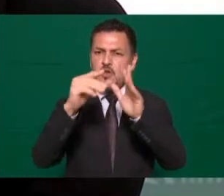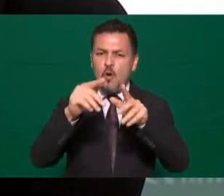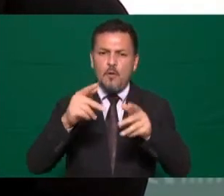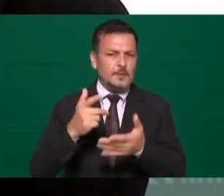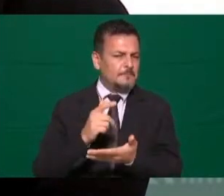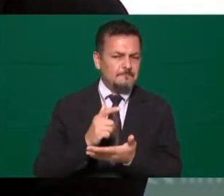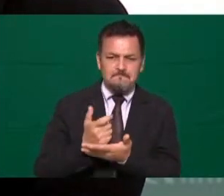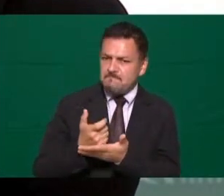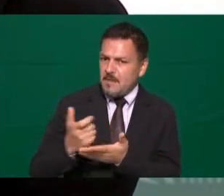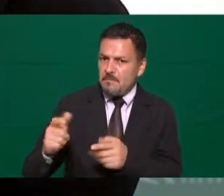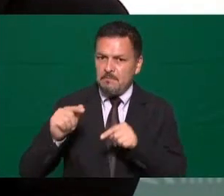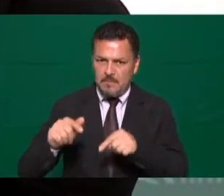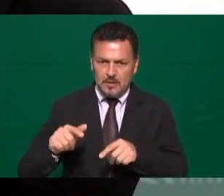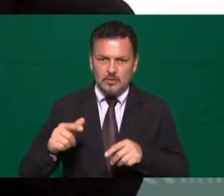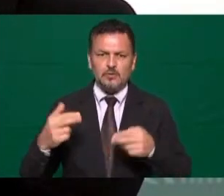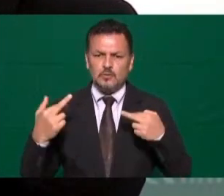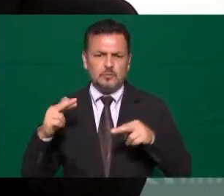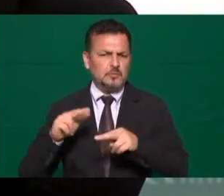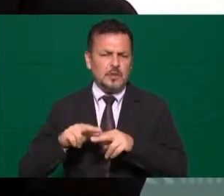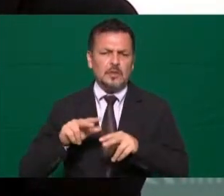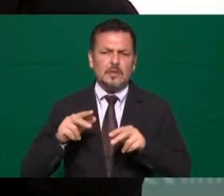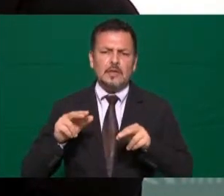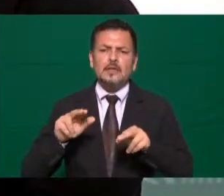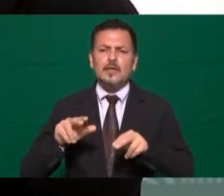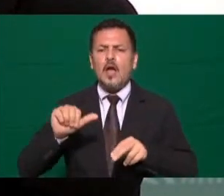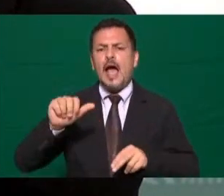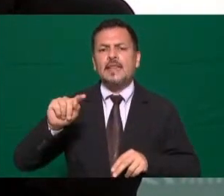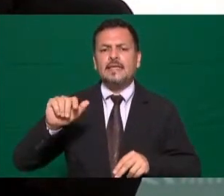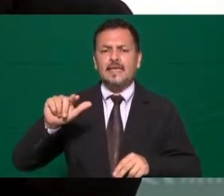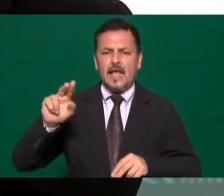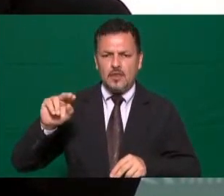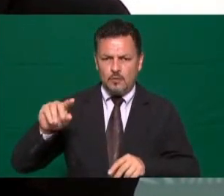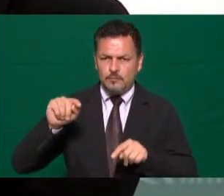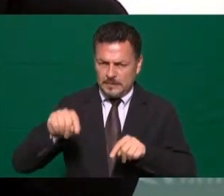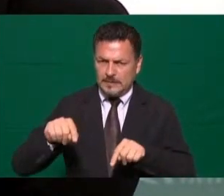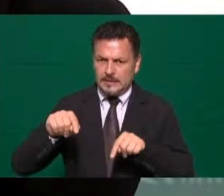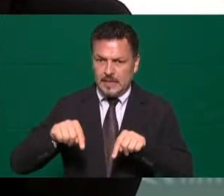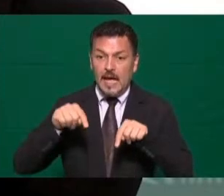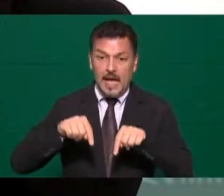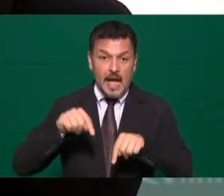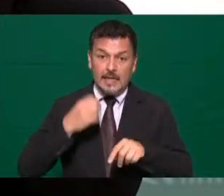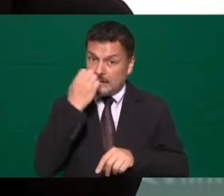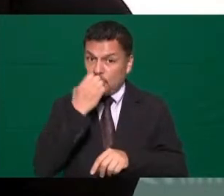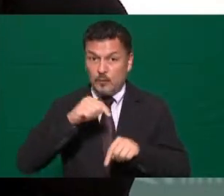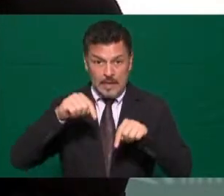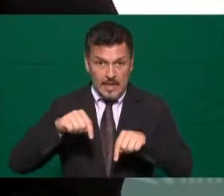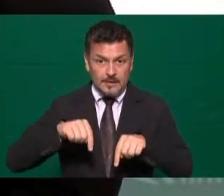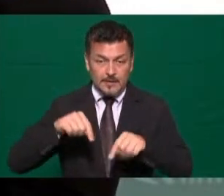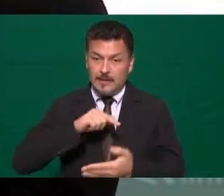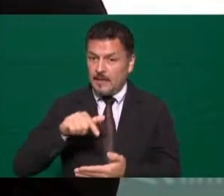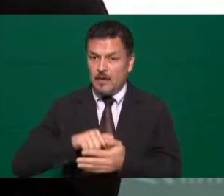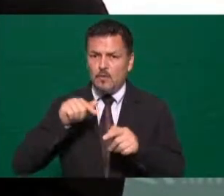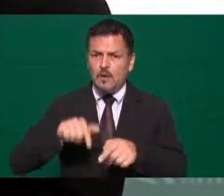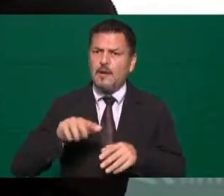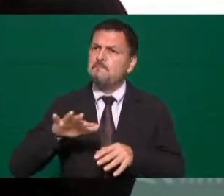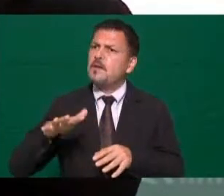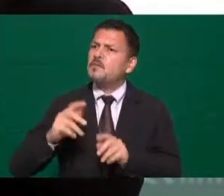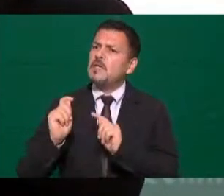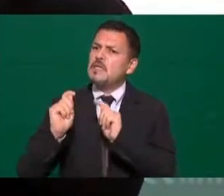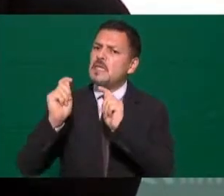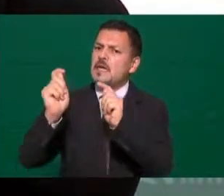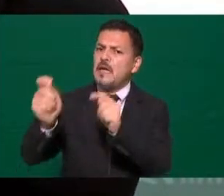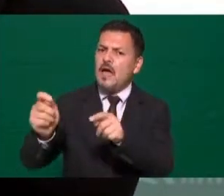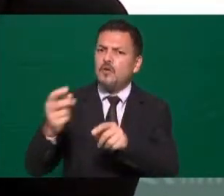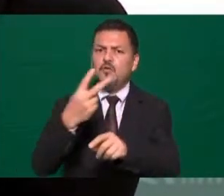secretario Atiliano Rodolfo Rodríguez. A este plantel, el pasado 14 de enero, se le entregaron 200,000